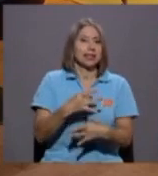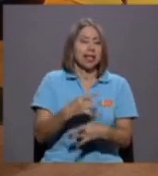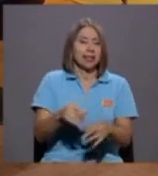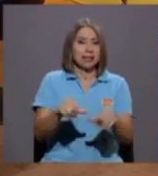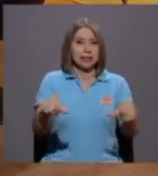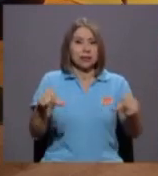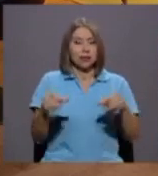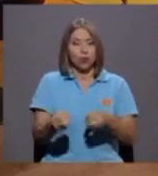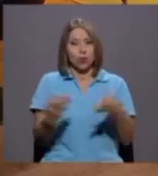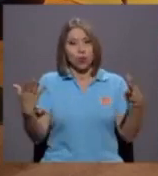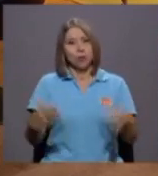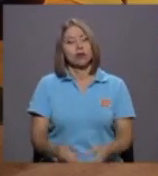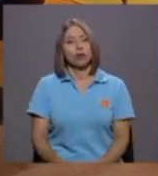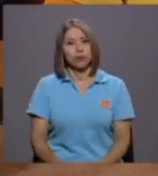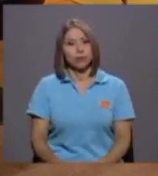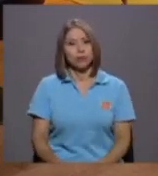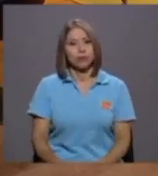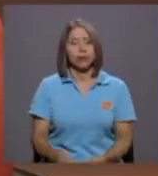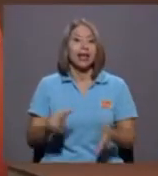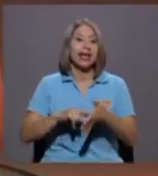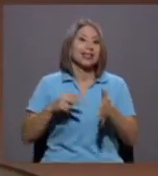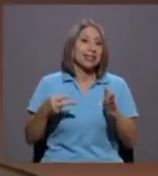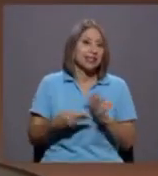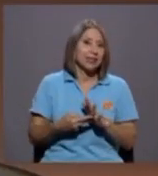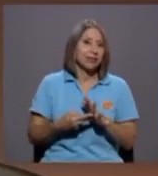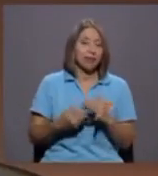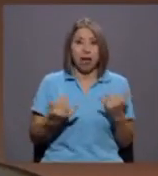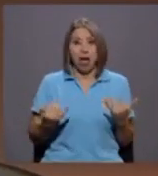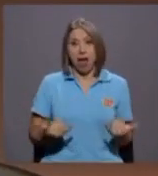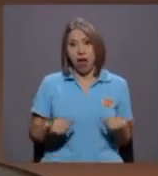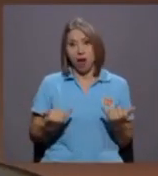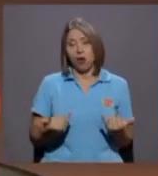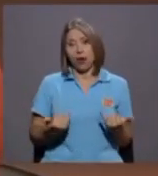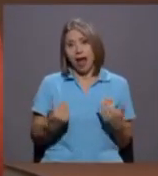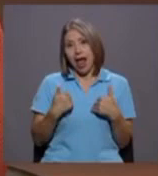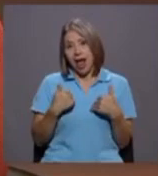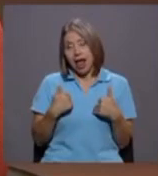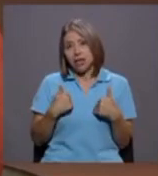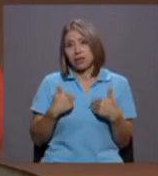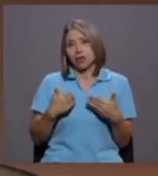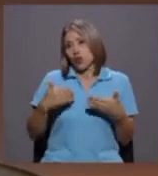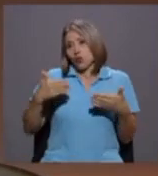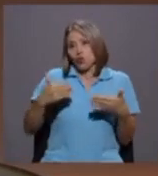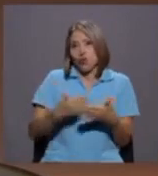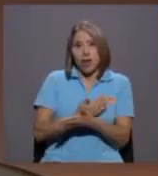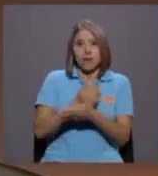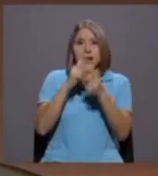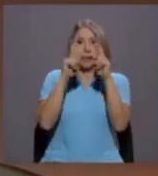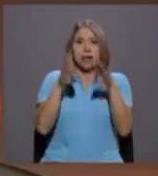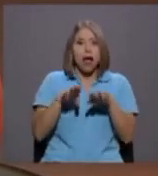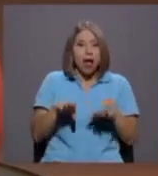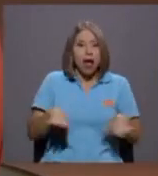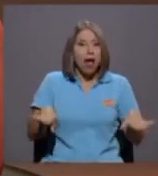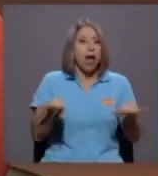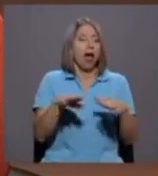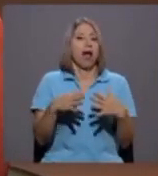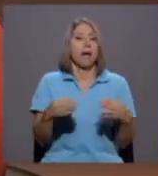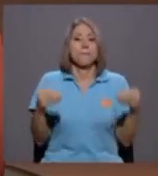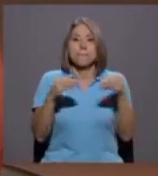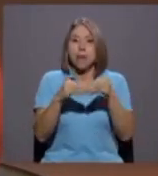público. Es decir, ahora hay nuevas plataformas, hay páginas web con